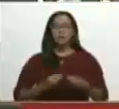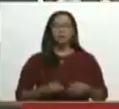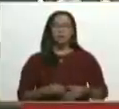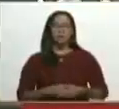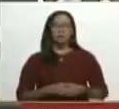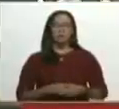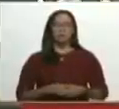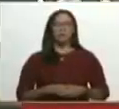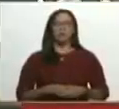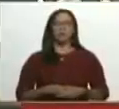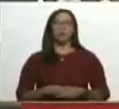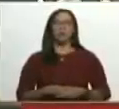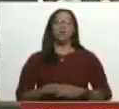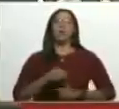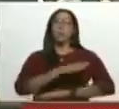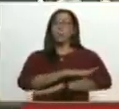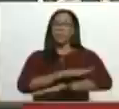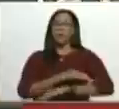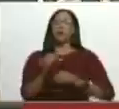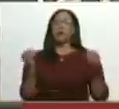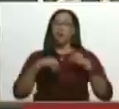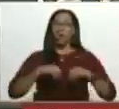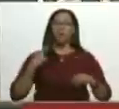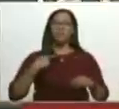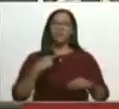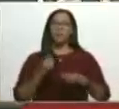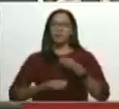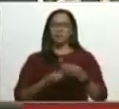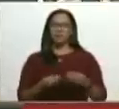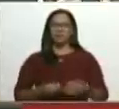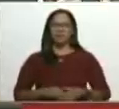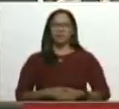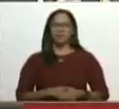Revisaremos y actuaremos de acuerdo a cómo tengamos que actuar.